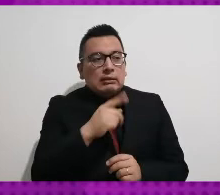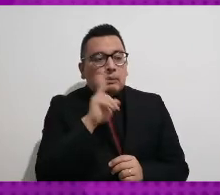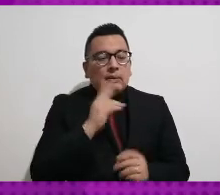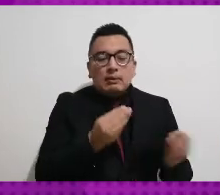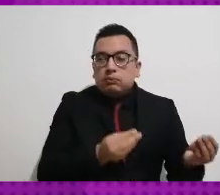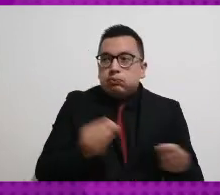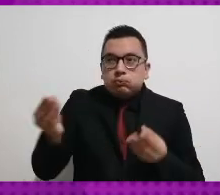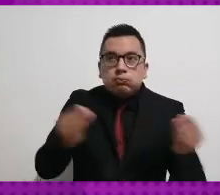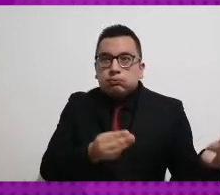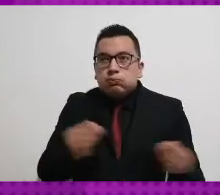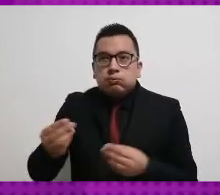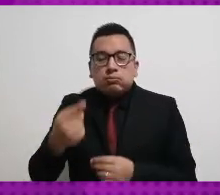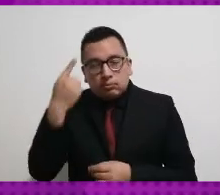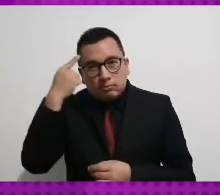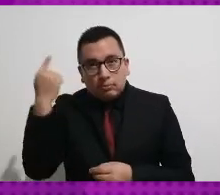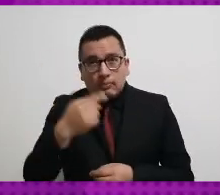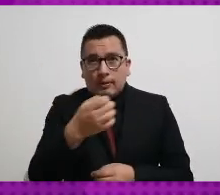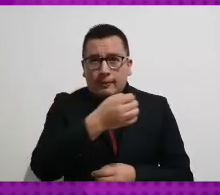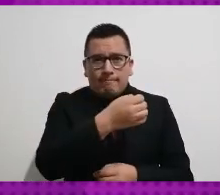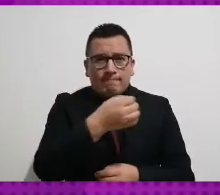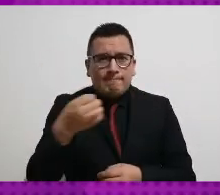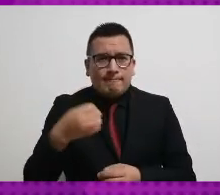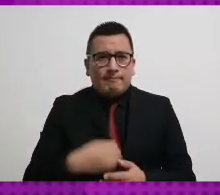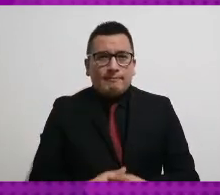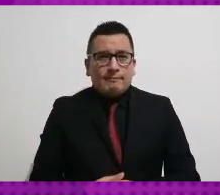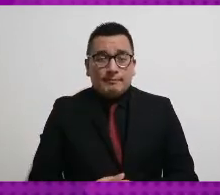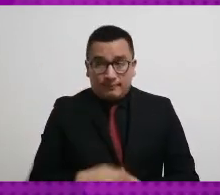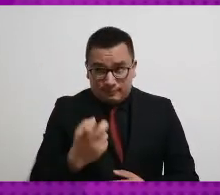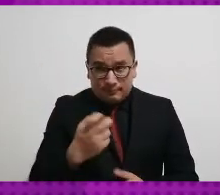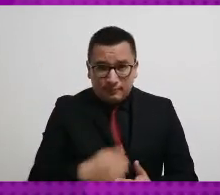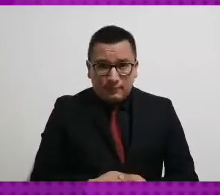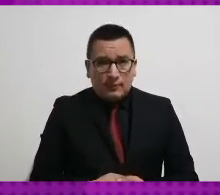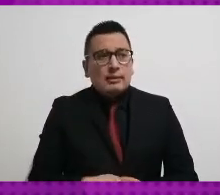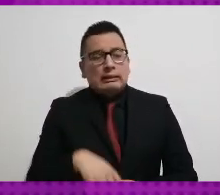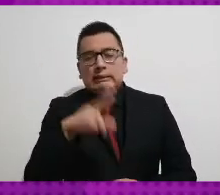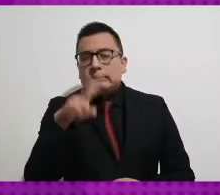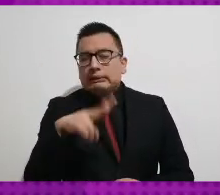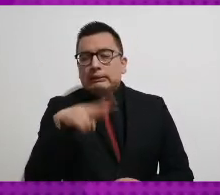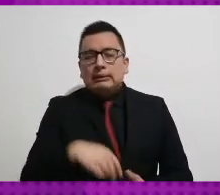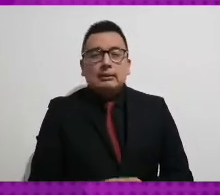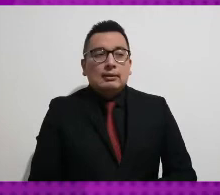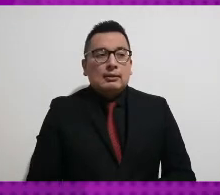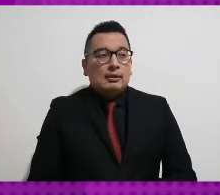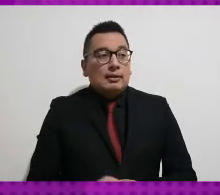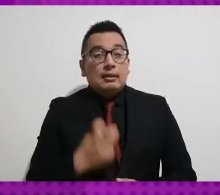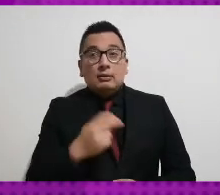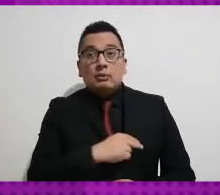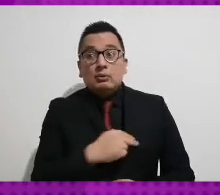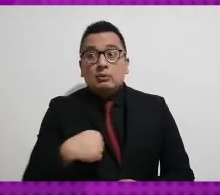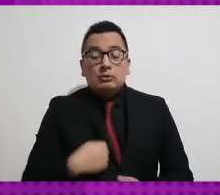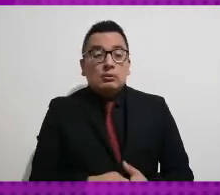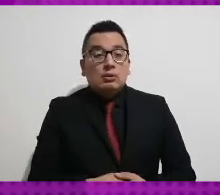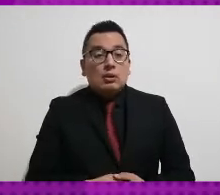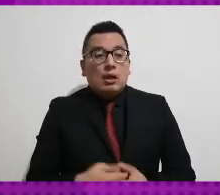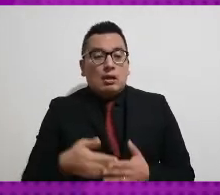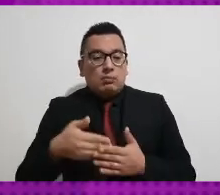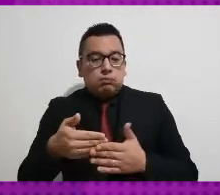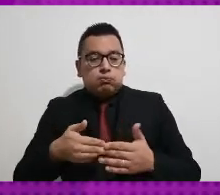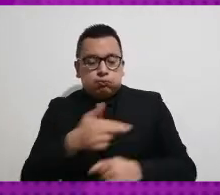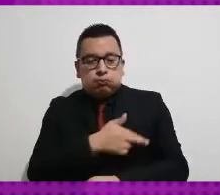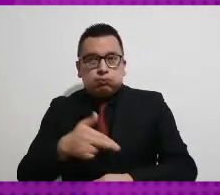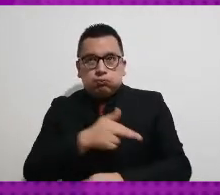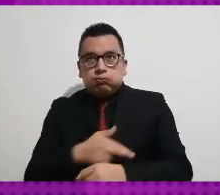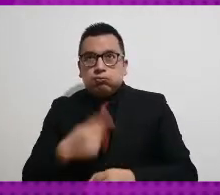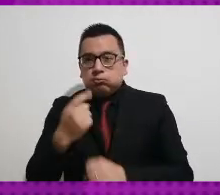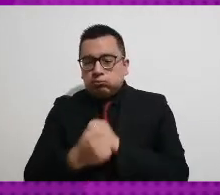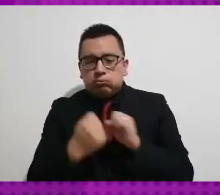o requerimientos que se tengan en el cumplimiento de este tipo de auditoría. ¿Es así? Efectivamente, así es. Ya está todo diseñado, la estructura del